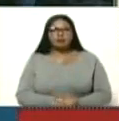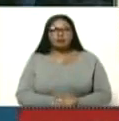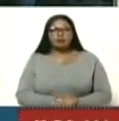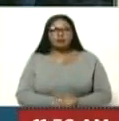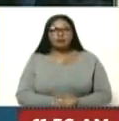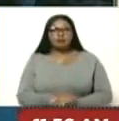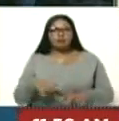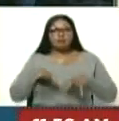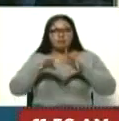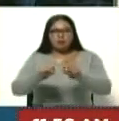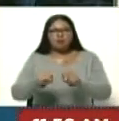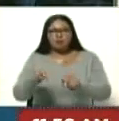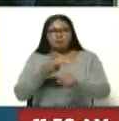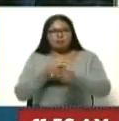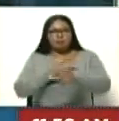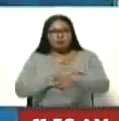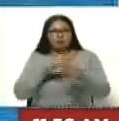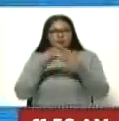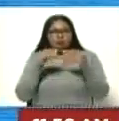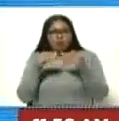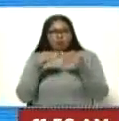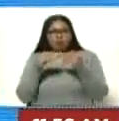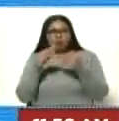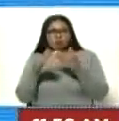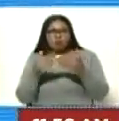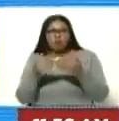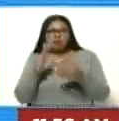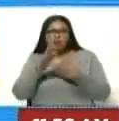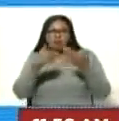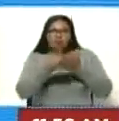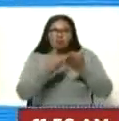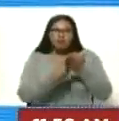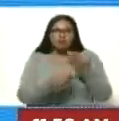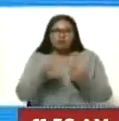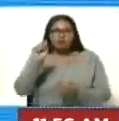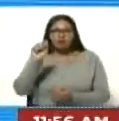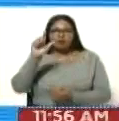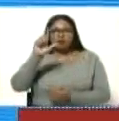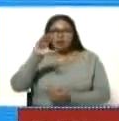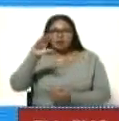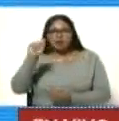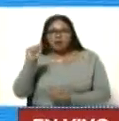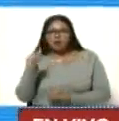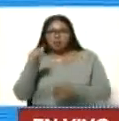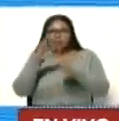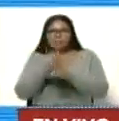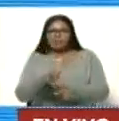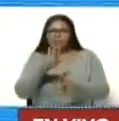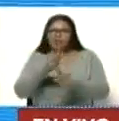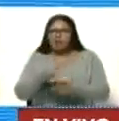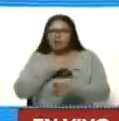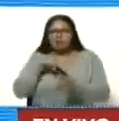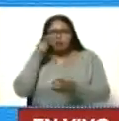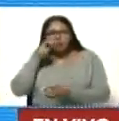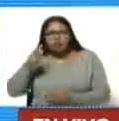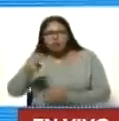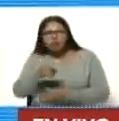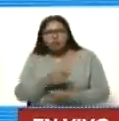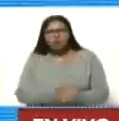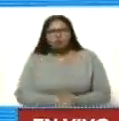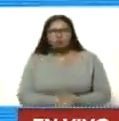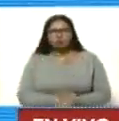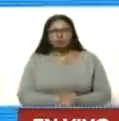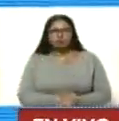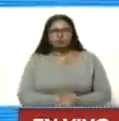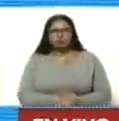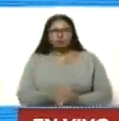más poderoso de todos los tiempos. Era la propuesta del ALCA para esclavizar a nuestro pueblo. Y